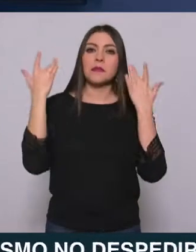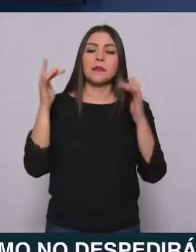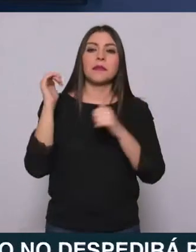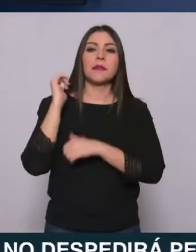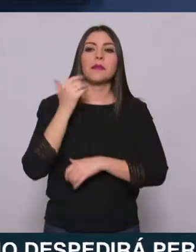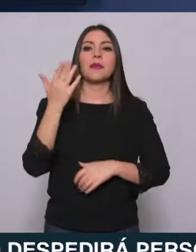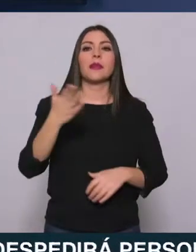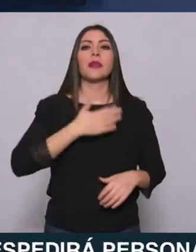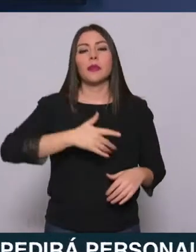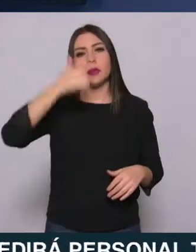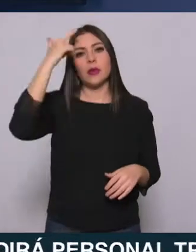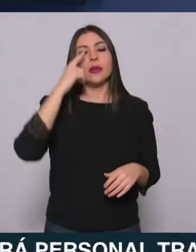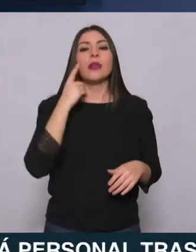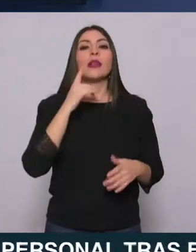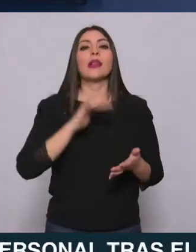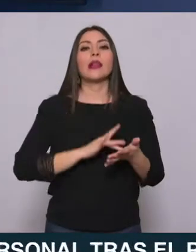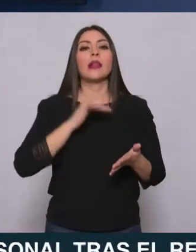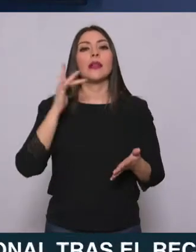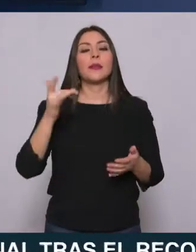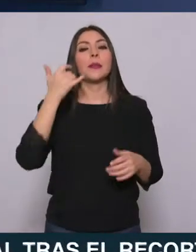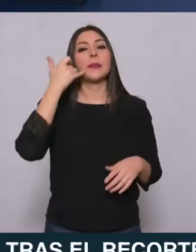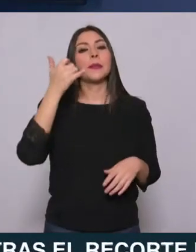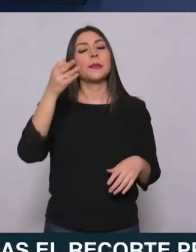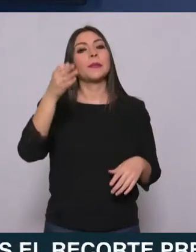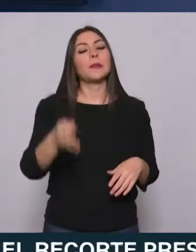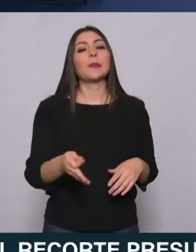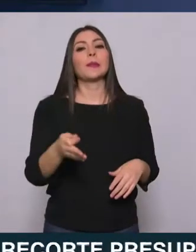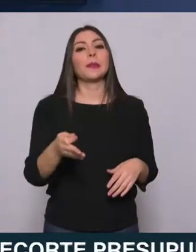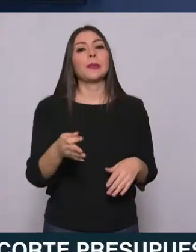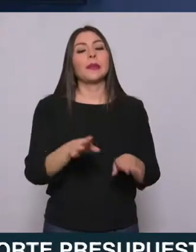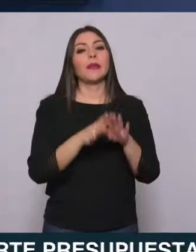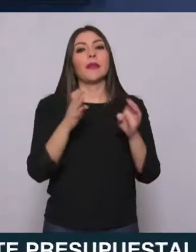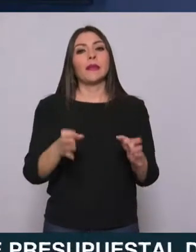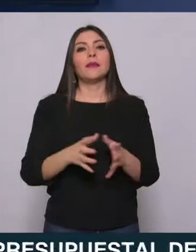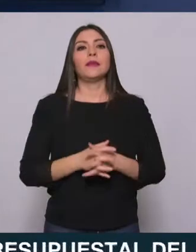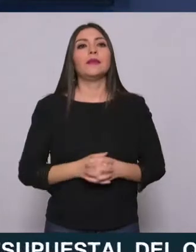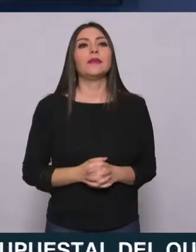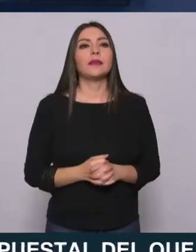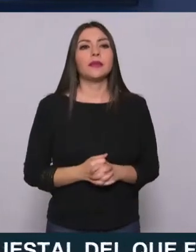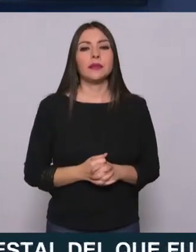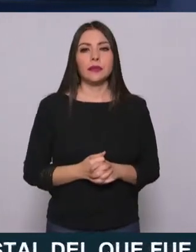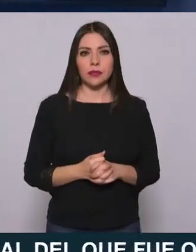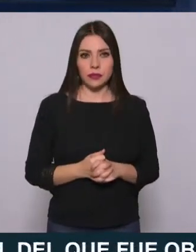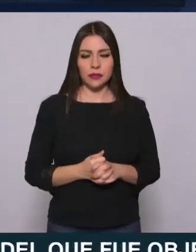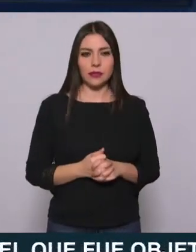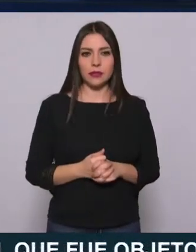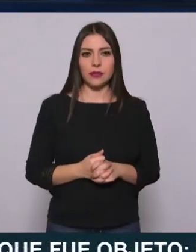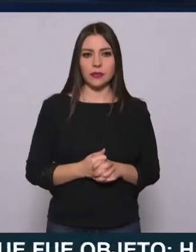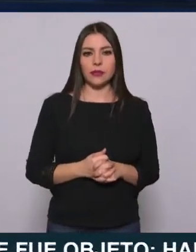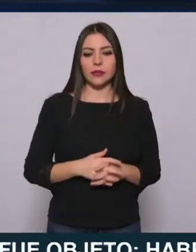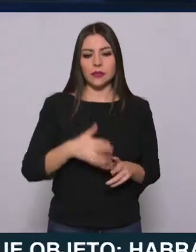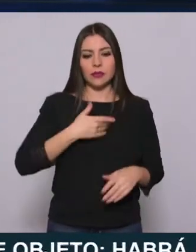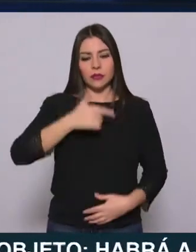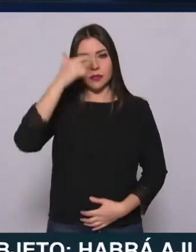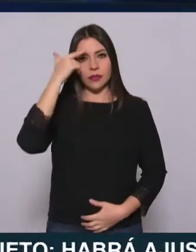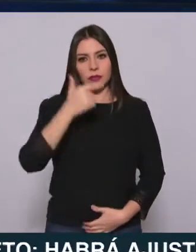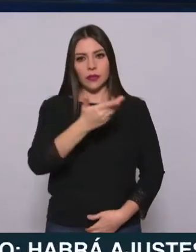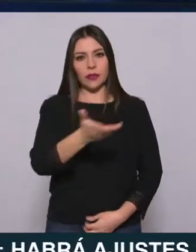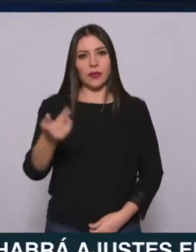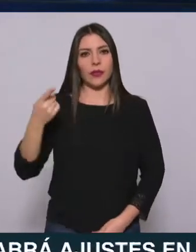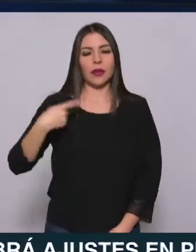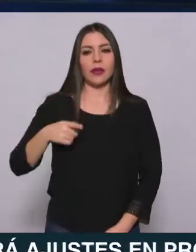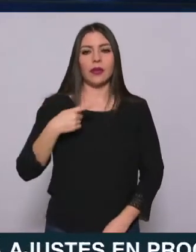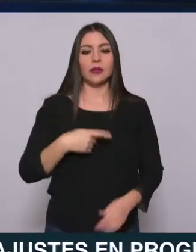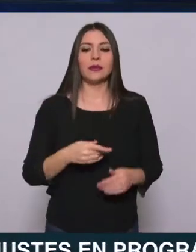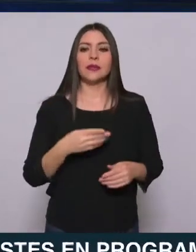Muy buenas noches, diputado. Gracias por tomarnos la llamada. ¿Cómo está usted? ¿Qué tal? Muy buenas noches a ti y a tu público. Muy bien,